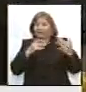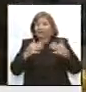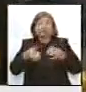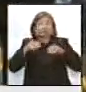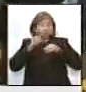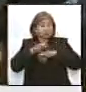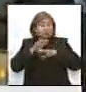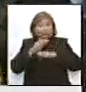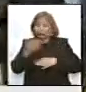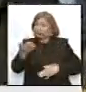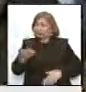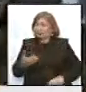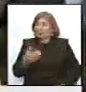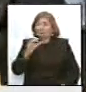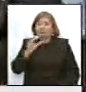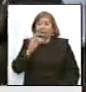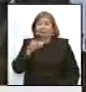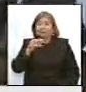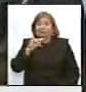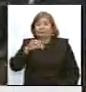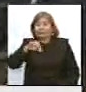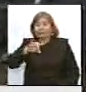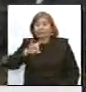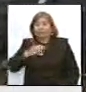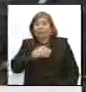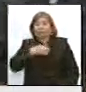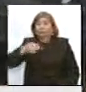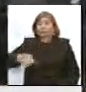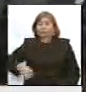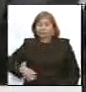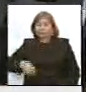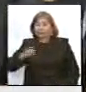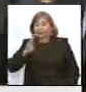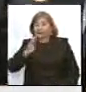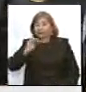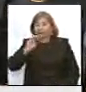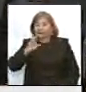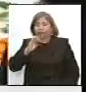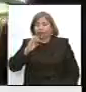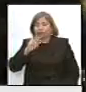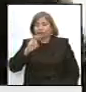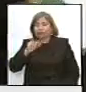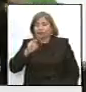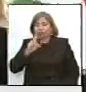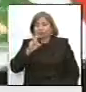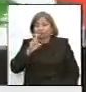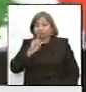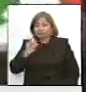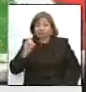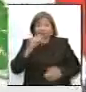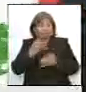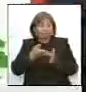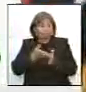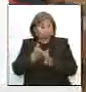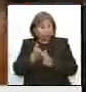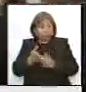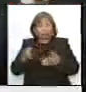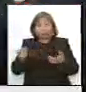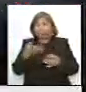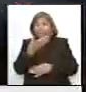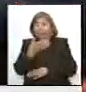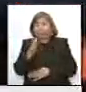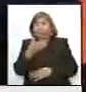fue recibida por el congresista Juan Chaput, presidente de la Comisión Bicentenario, quien dijo que esa era la mejor manera de construir patria